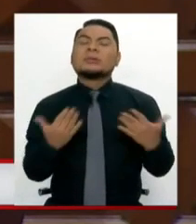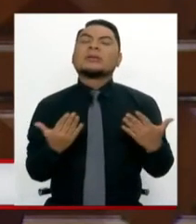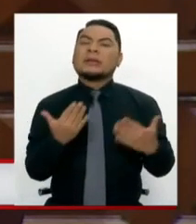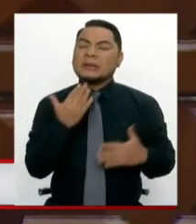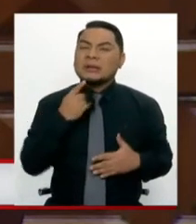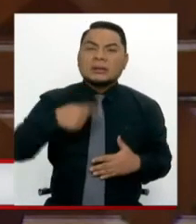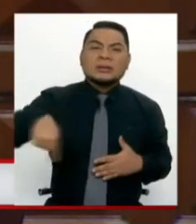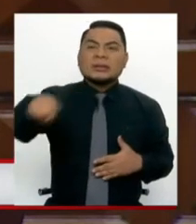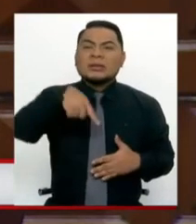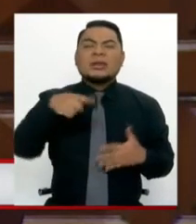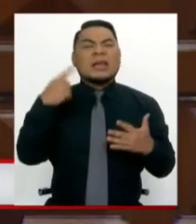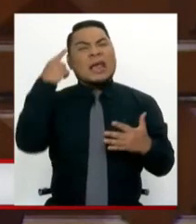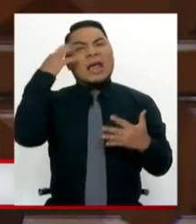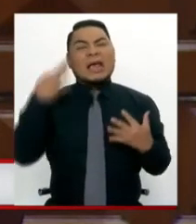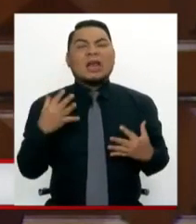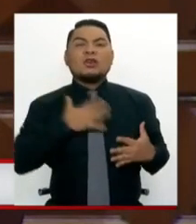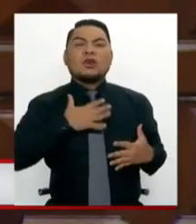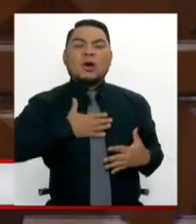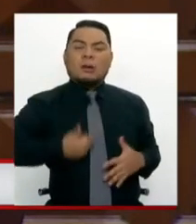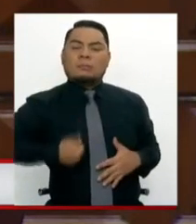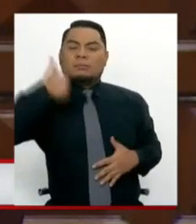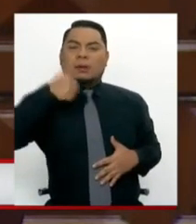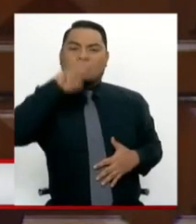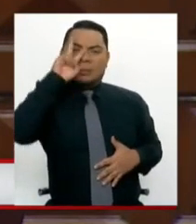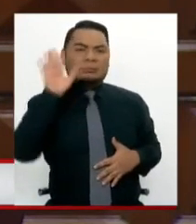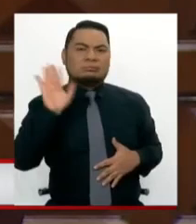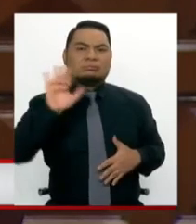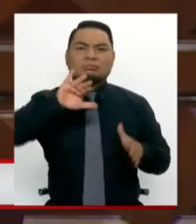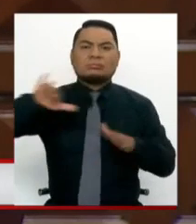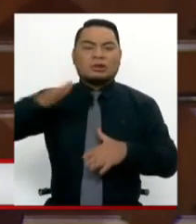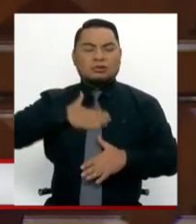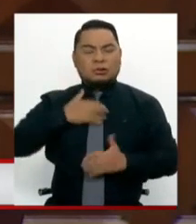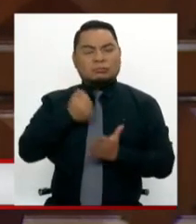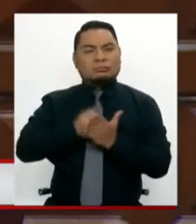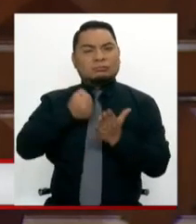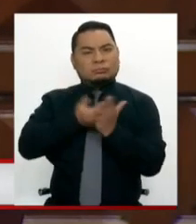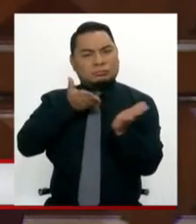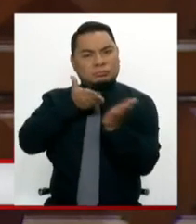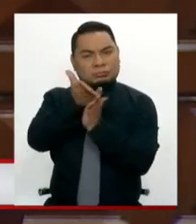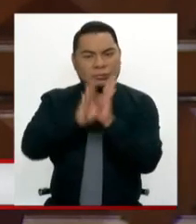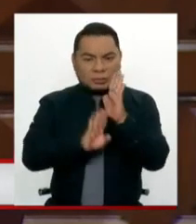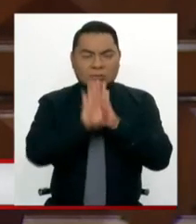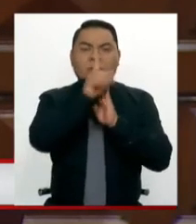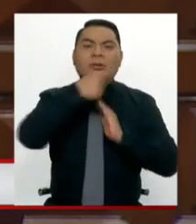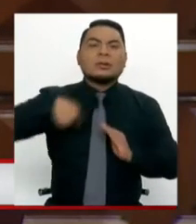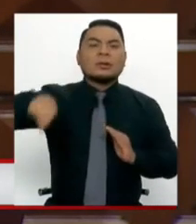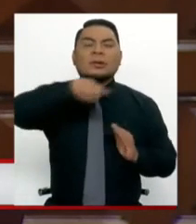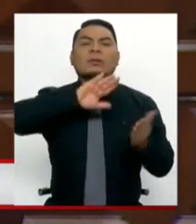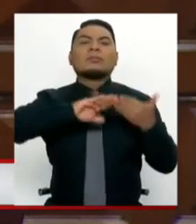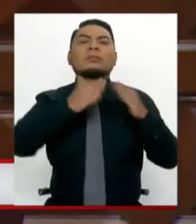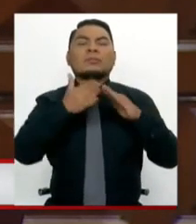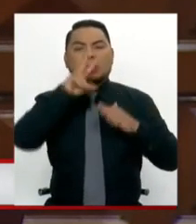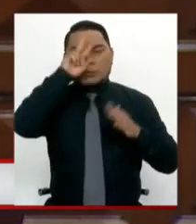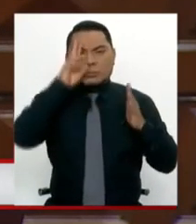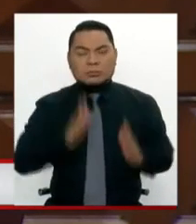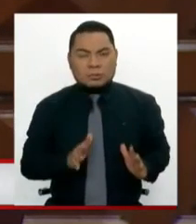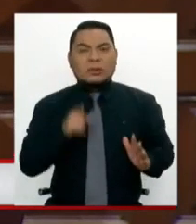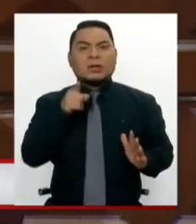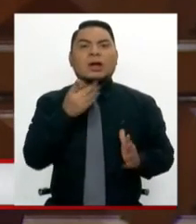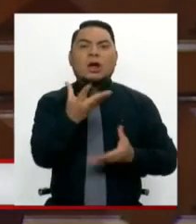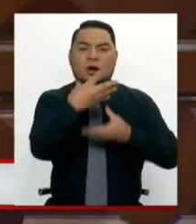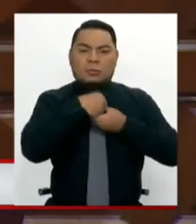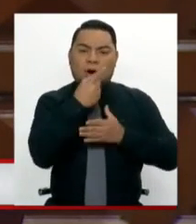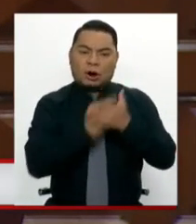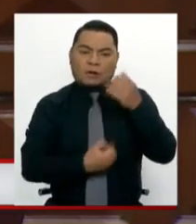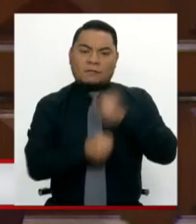quienes se creen dueños del país, seguimos avanzando con nuestros compatriotas que depositaron la confianza para que el